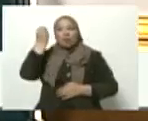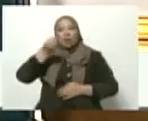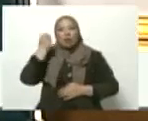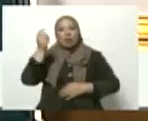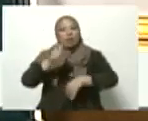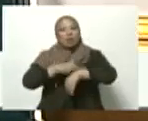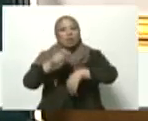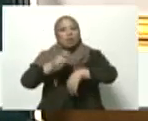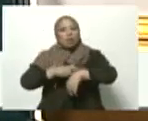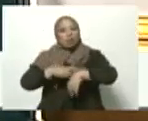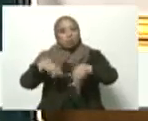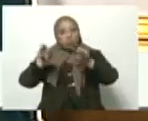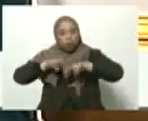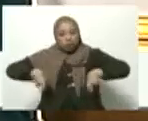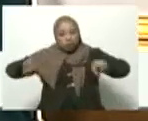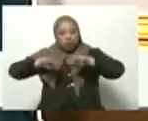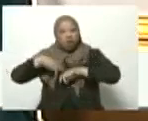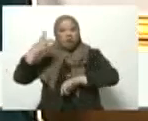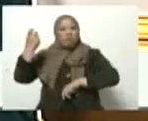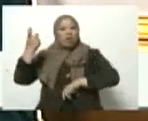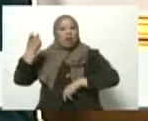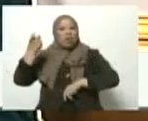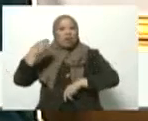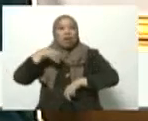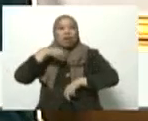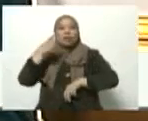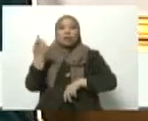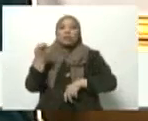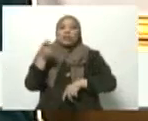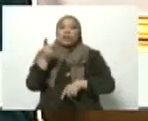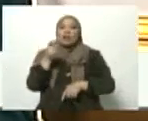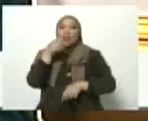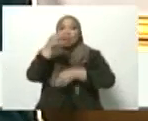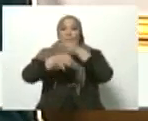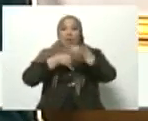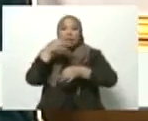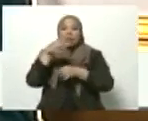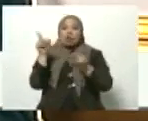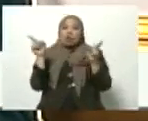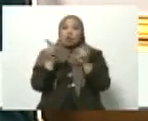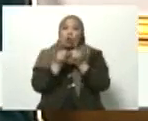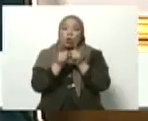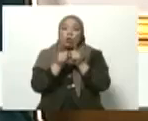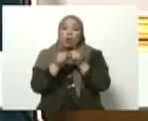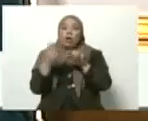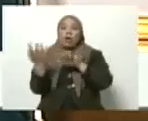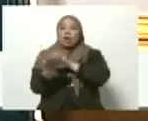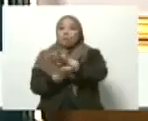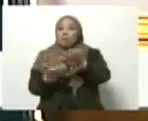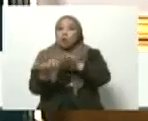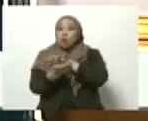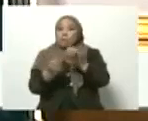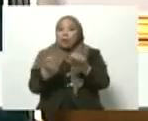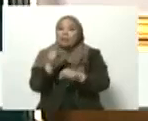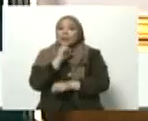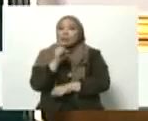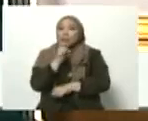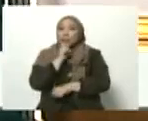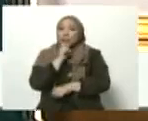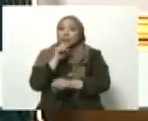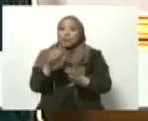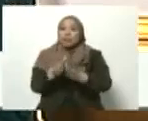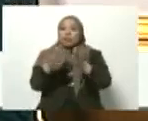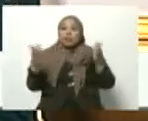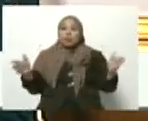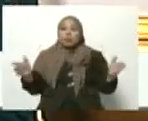tiempo para el estudio y requieren mucho más tiempo para el análisis y las conclusiones y la reflexión, pero propongo que demos algunos derechos de